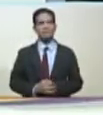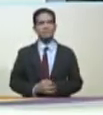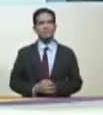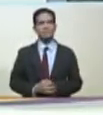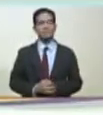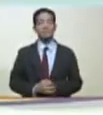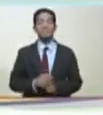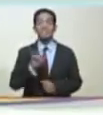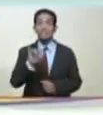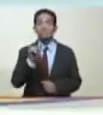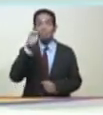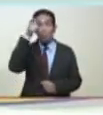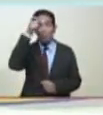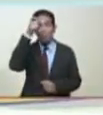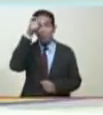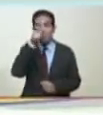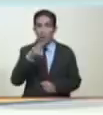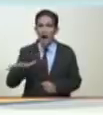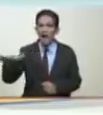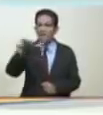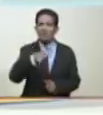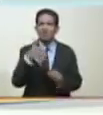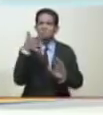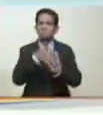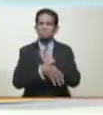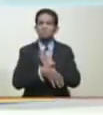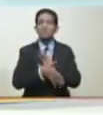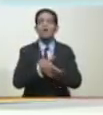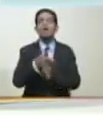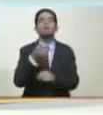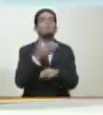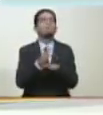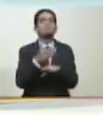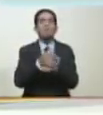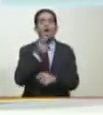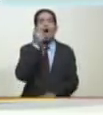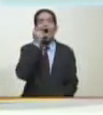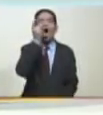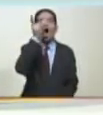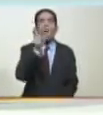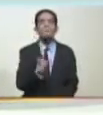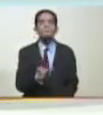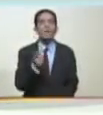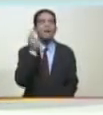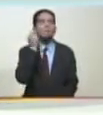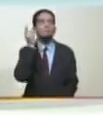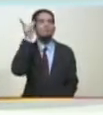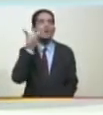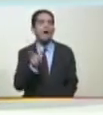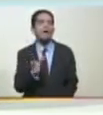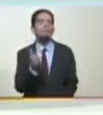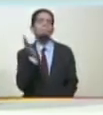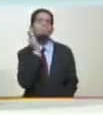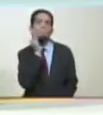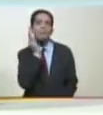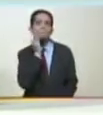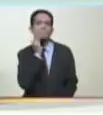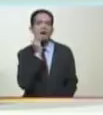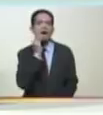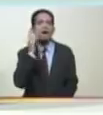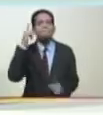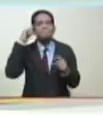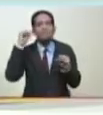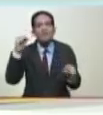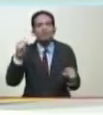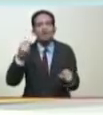Cuando digo pueblo, digo hombre, digo mujer, digo joven, digo madre, digo trabajadora, digo